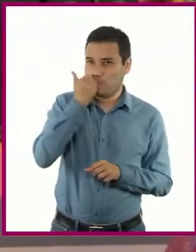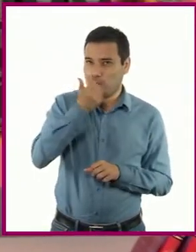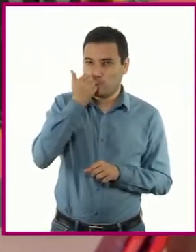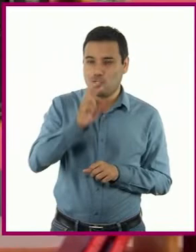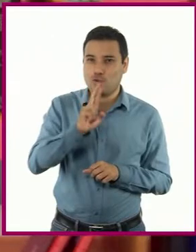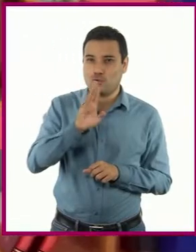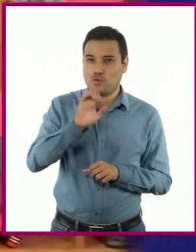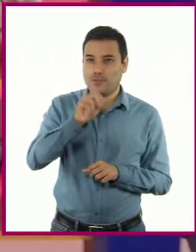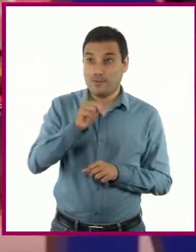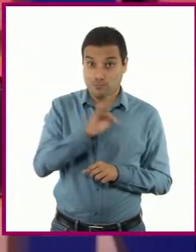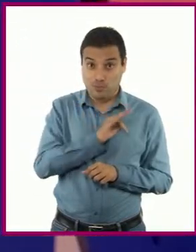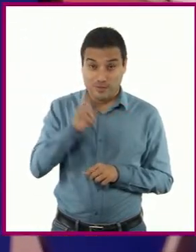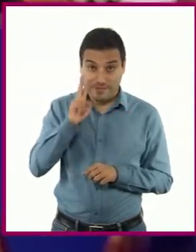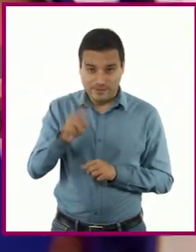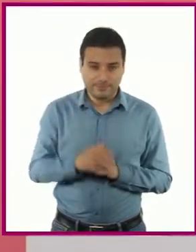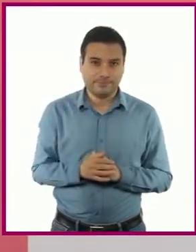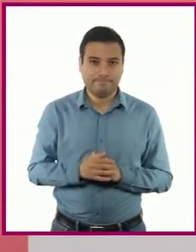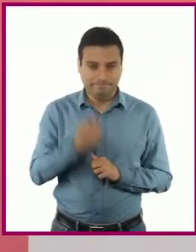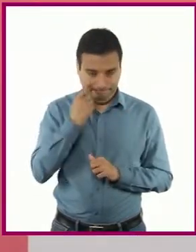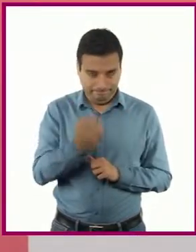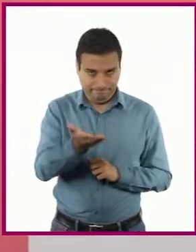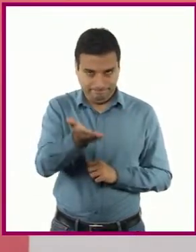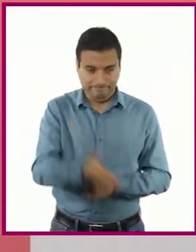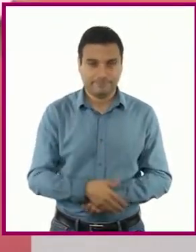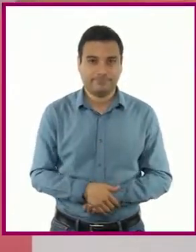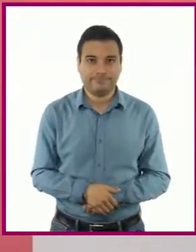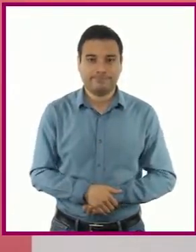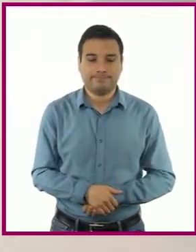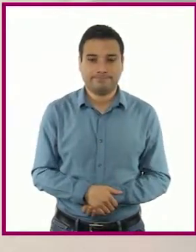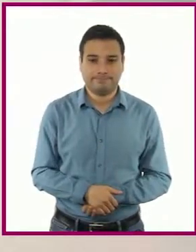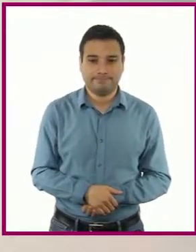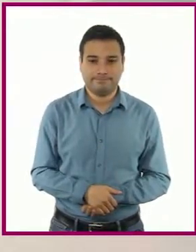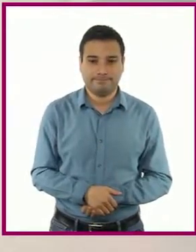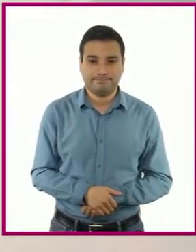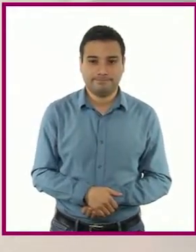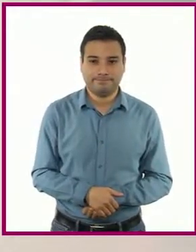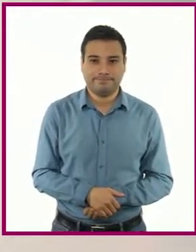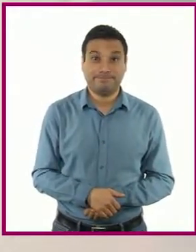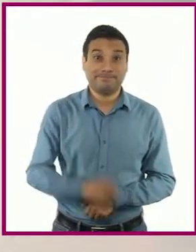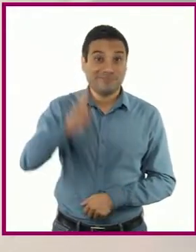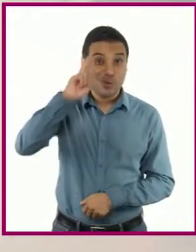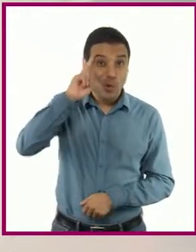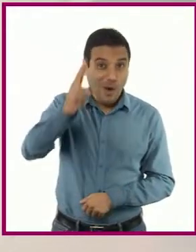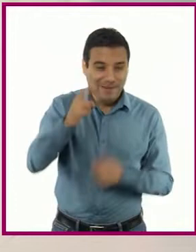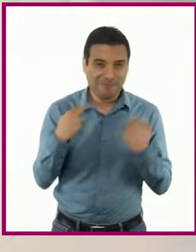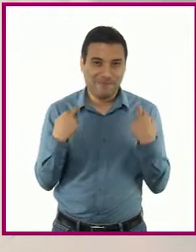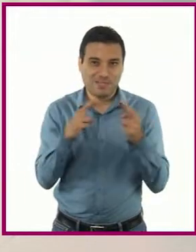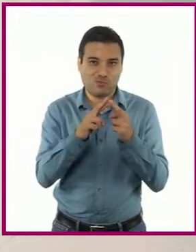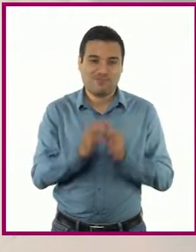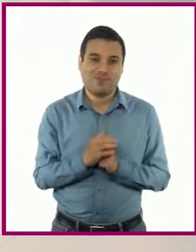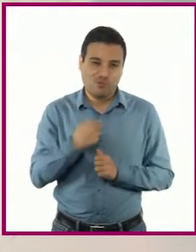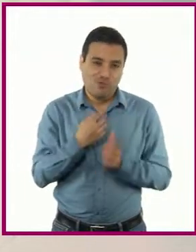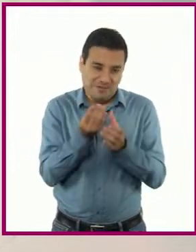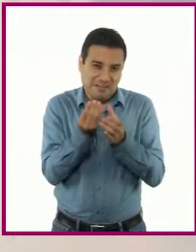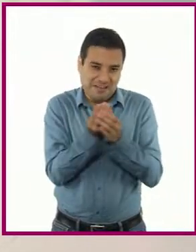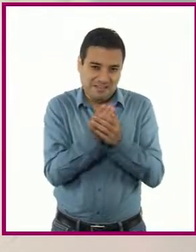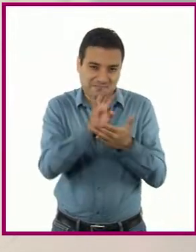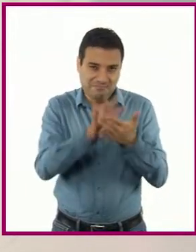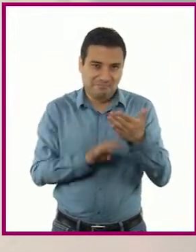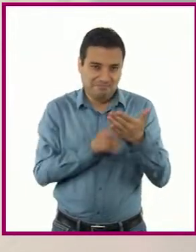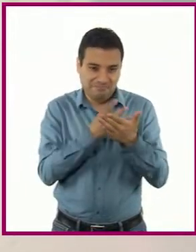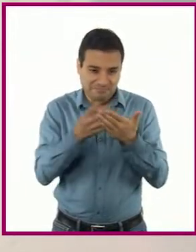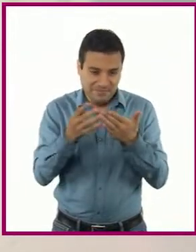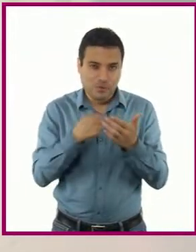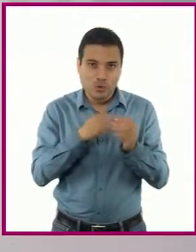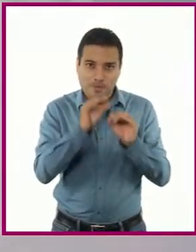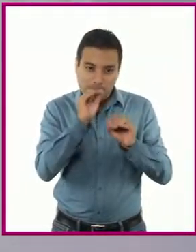Por supuesto. Adelante, Rubén. ¡Corre video! Hola maestra, en clase elaboré una tabla de palabras con